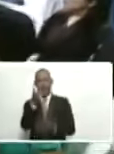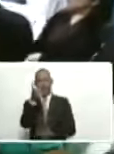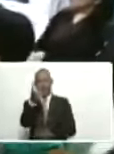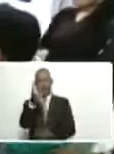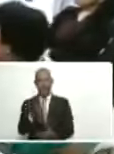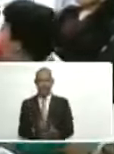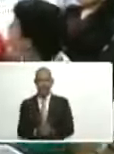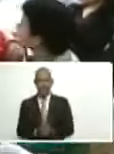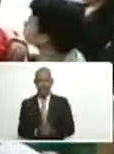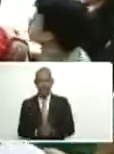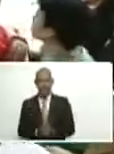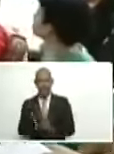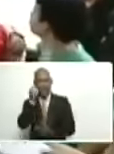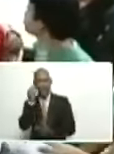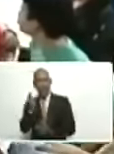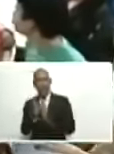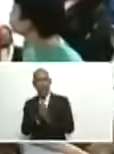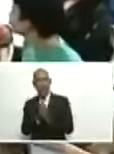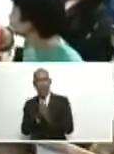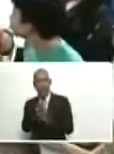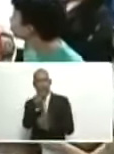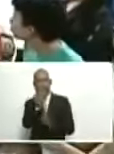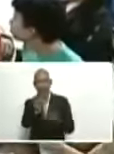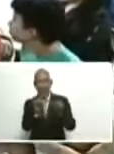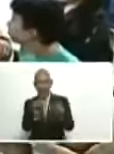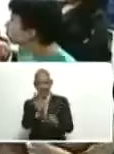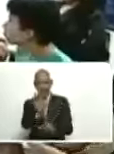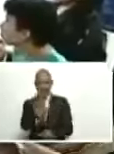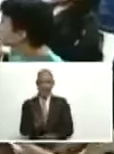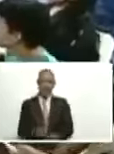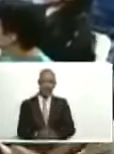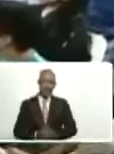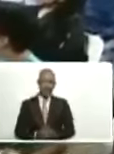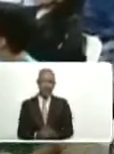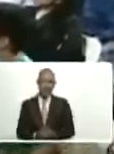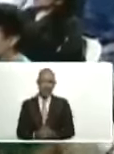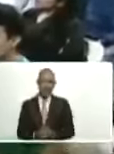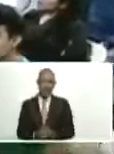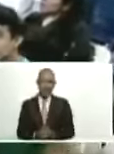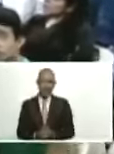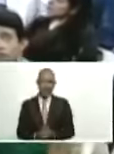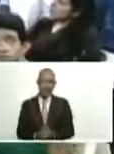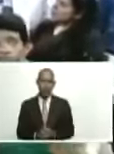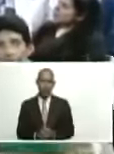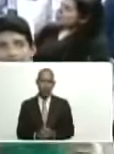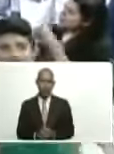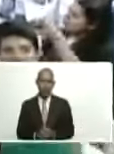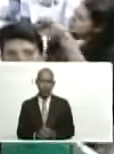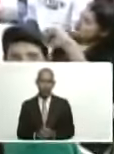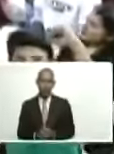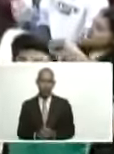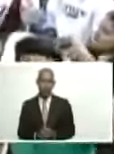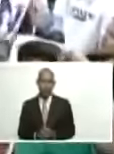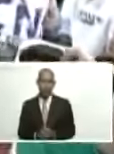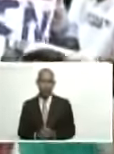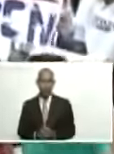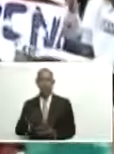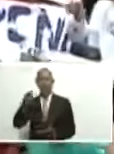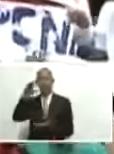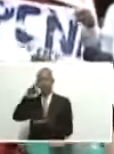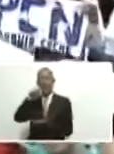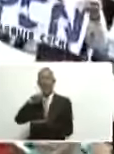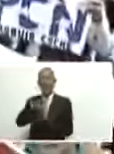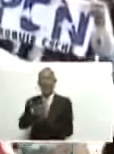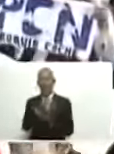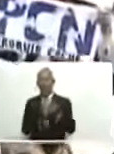Barba, si quieres tú te echas a tu izquierda. Ah, bueno, ahí está bien. Correcto. Dice, estados que tienen